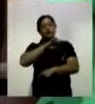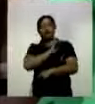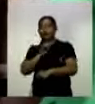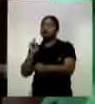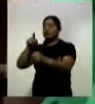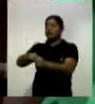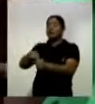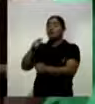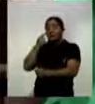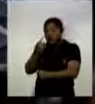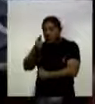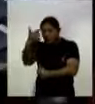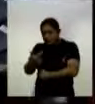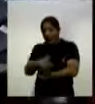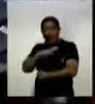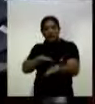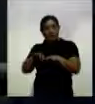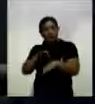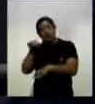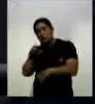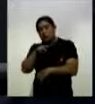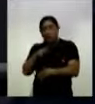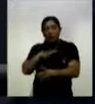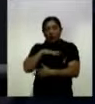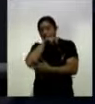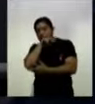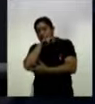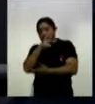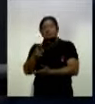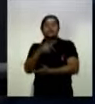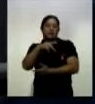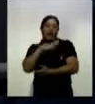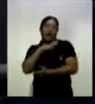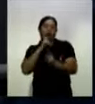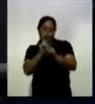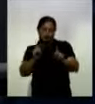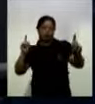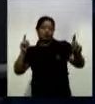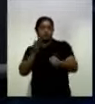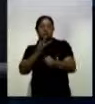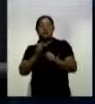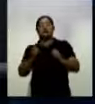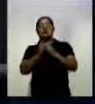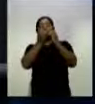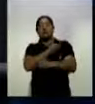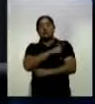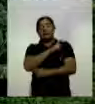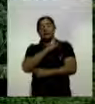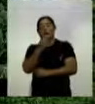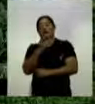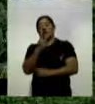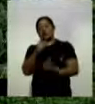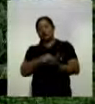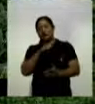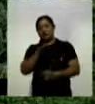acercar oportunidades de desarrollo a los tlaxcaltecas, garantizando la sana distancia ante la emergencia sanitaria nacional por COVID-19.